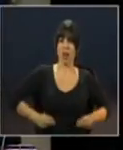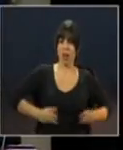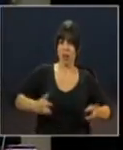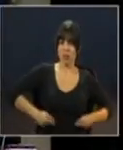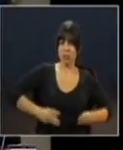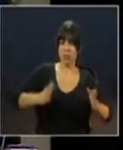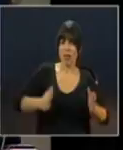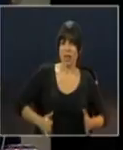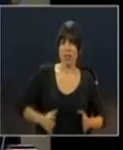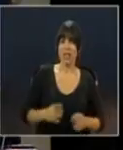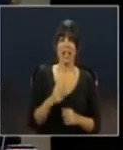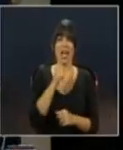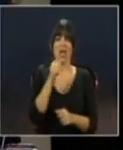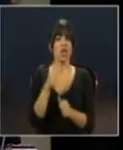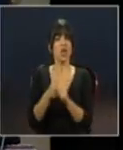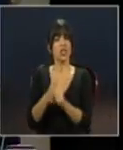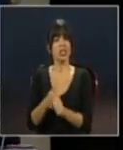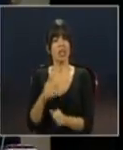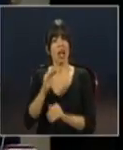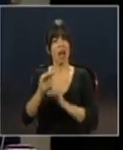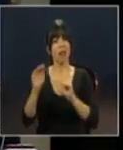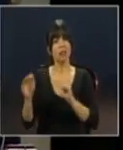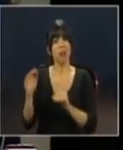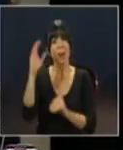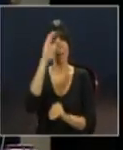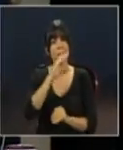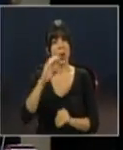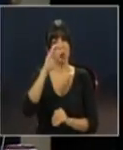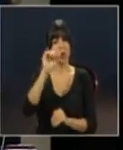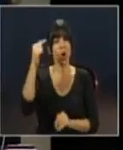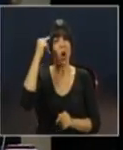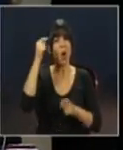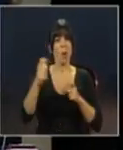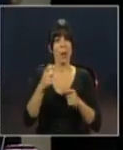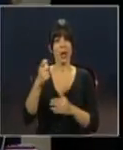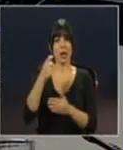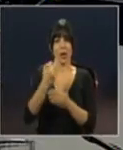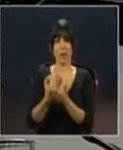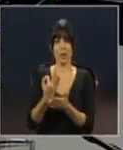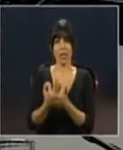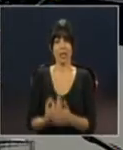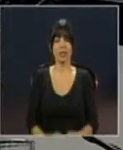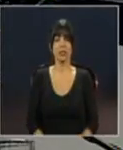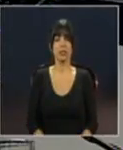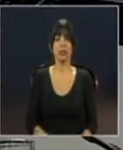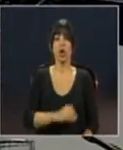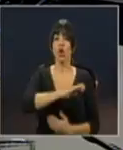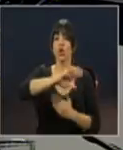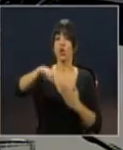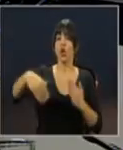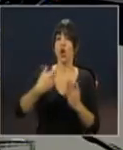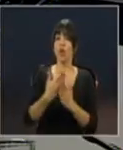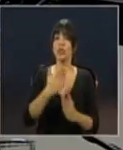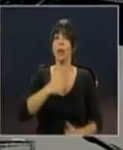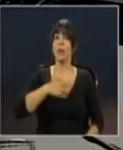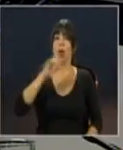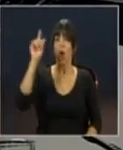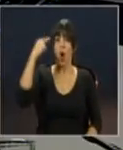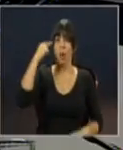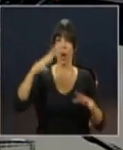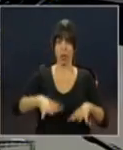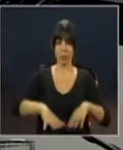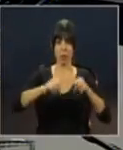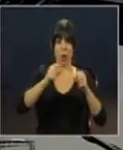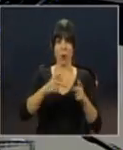despilfarrador e incongruente con su llamado a la búsqueda de gobernanza fiscal. Todos en mi gobierno, asumimos